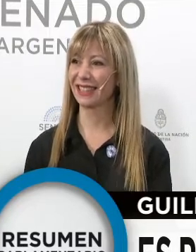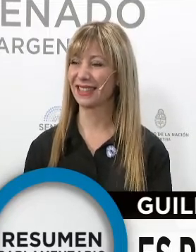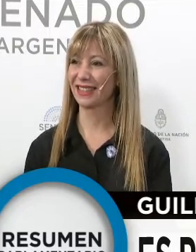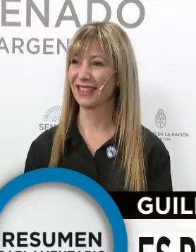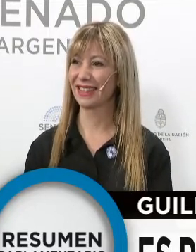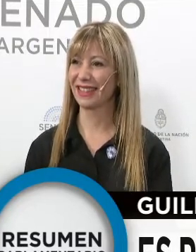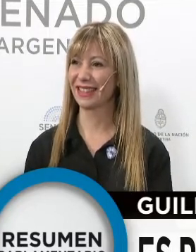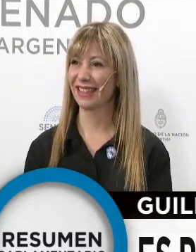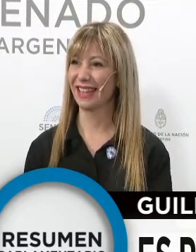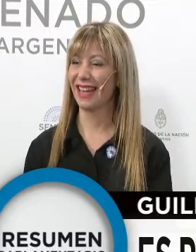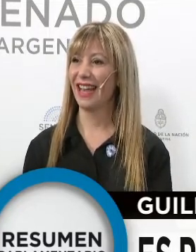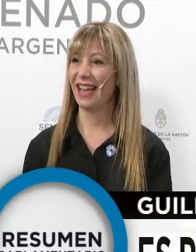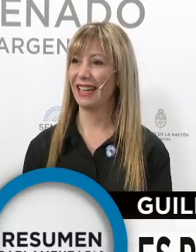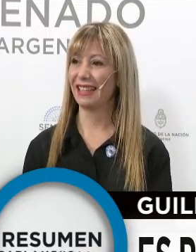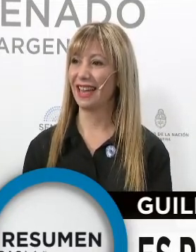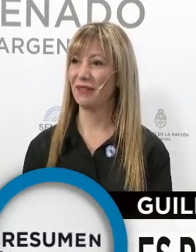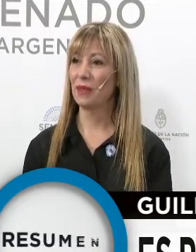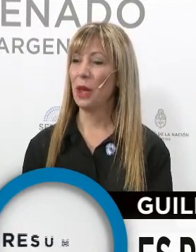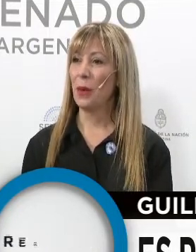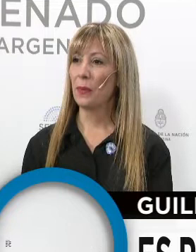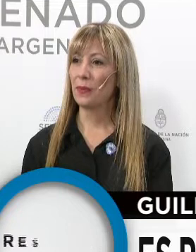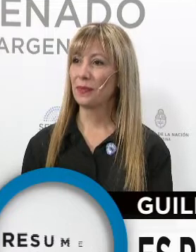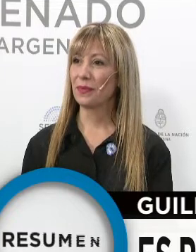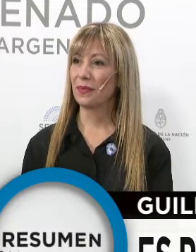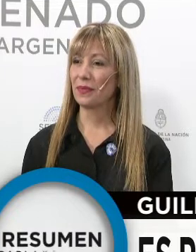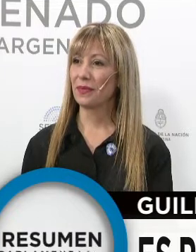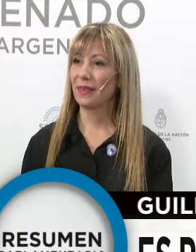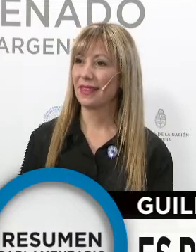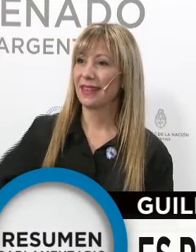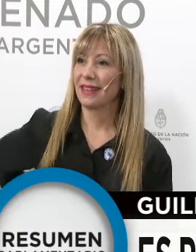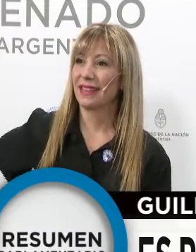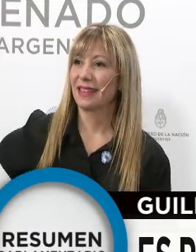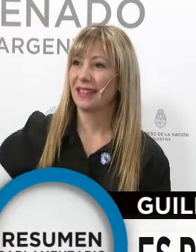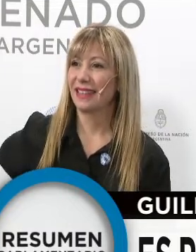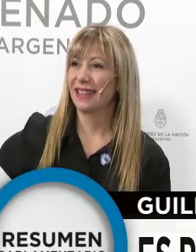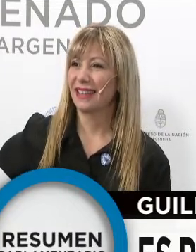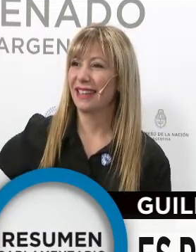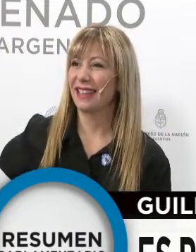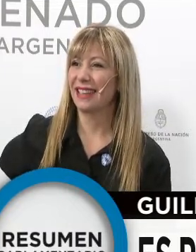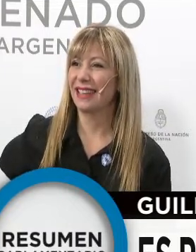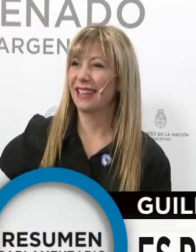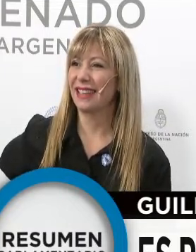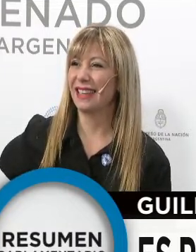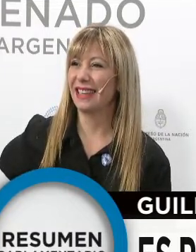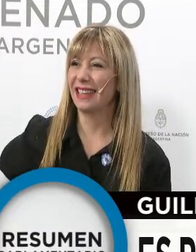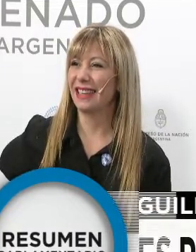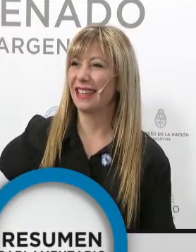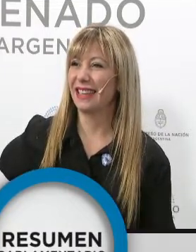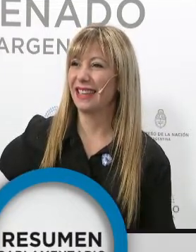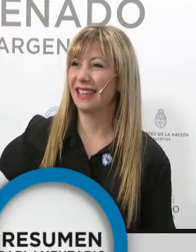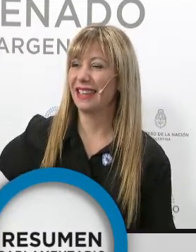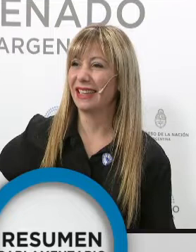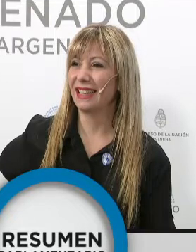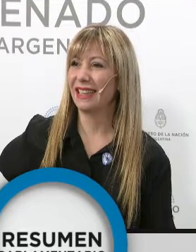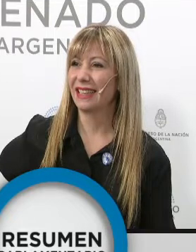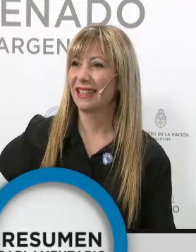oíamos mover la boca, pero no lo escuchábamos. Ahí está. Yo pensaba que no volvíamos al Zoom ya, iba a ser todo presencial, pero bueno, le